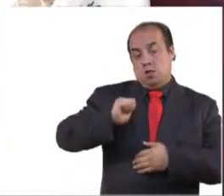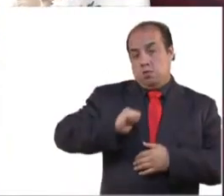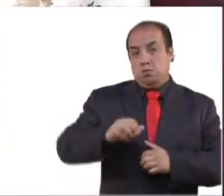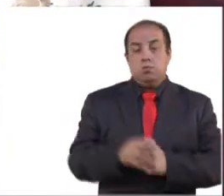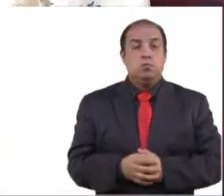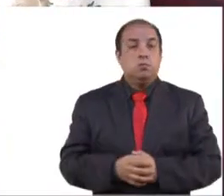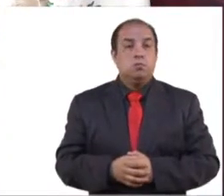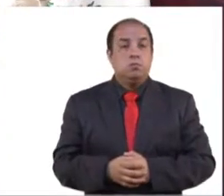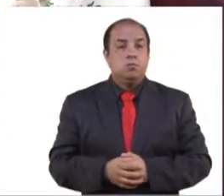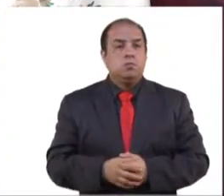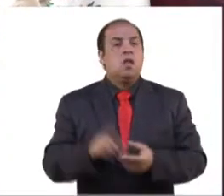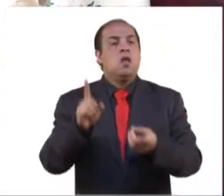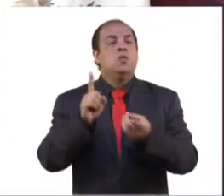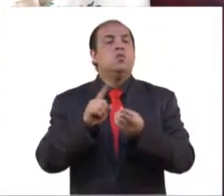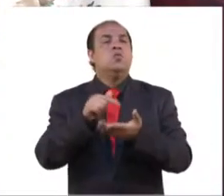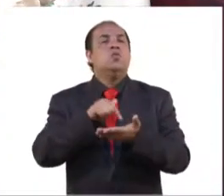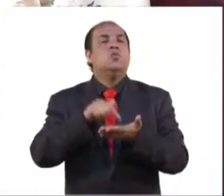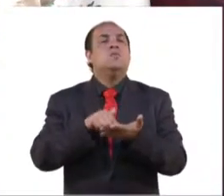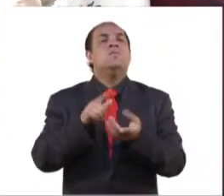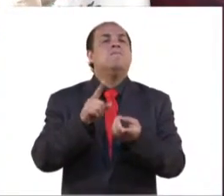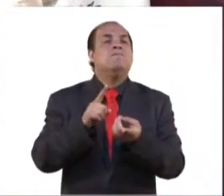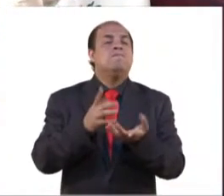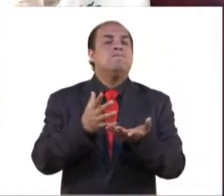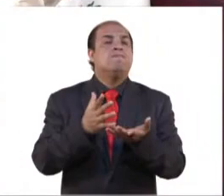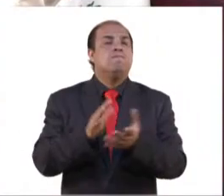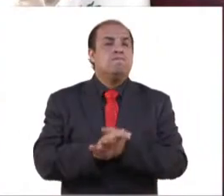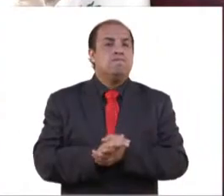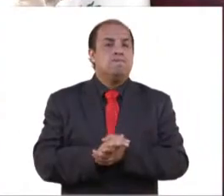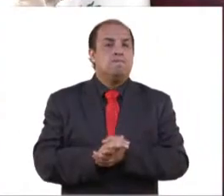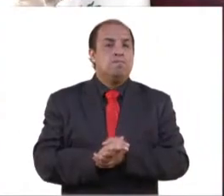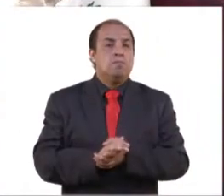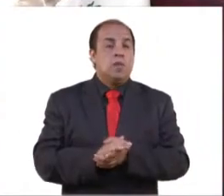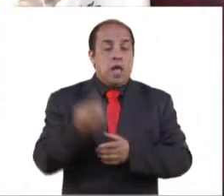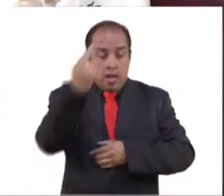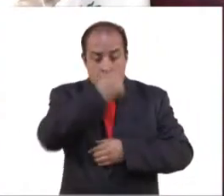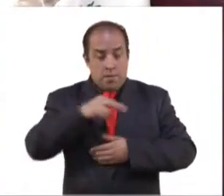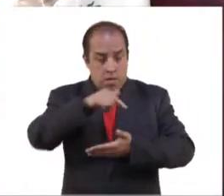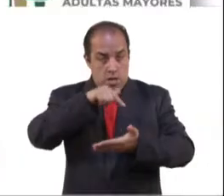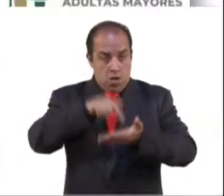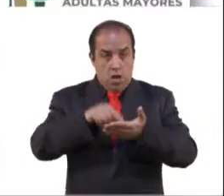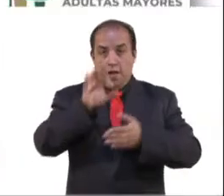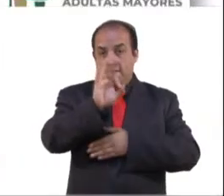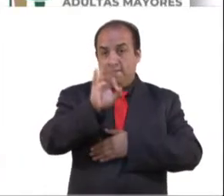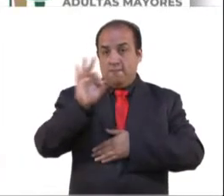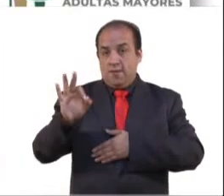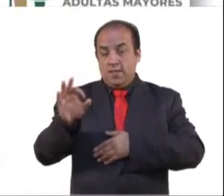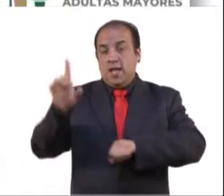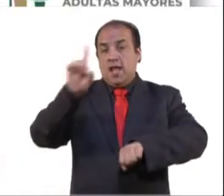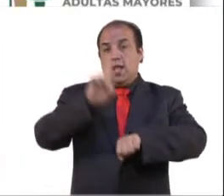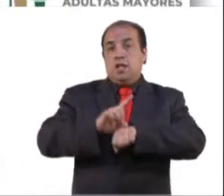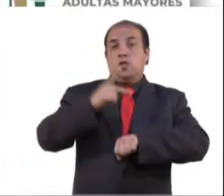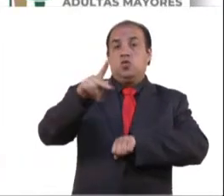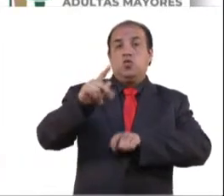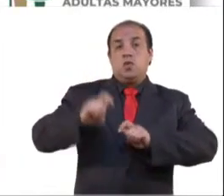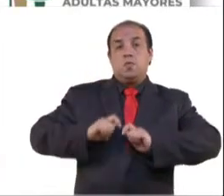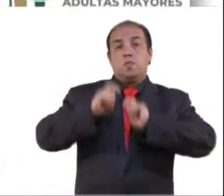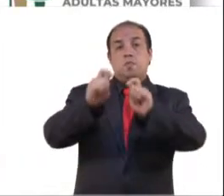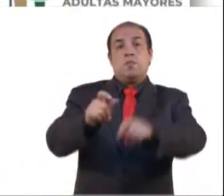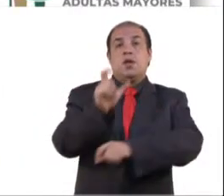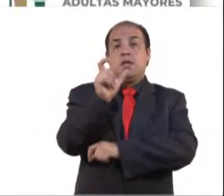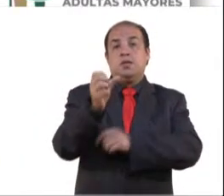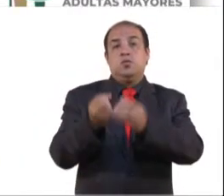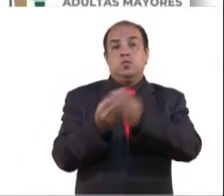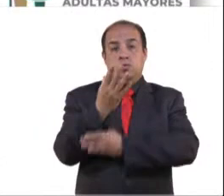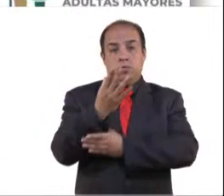¿Dónde pueden consultar la fecha y el lugar del día que les toca recibir su